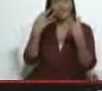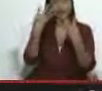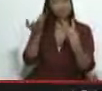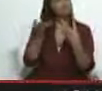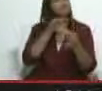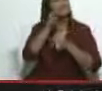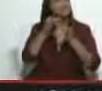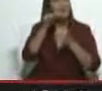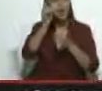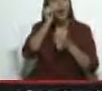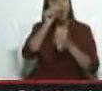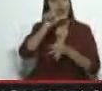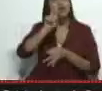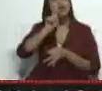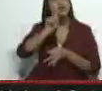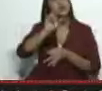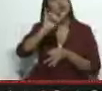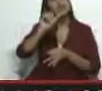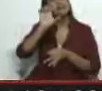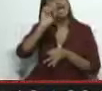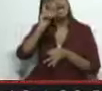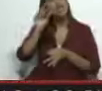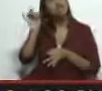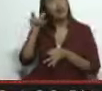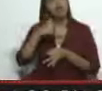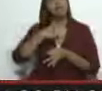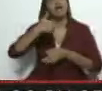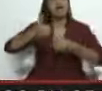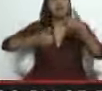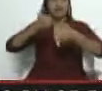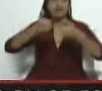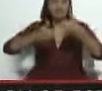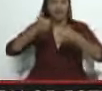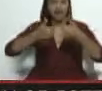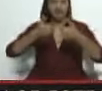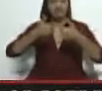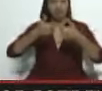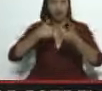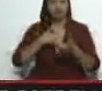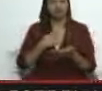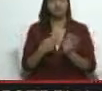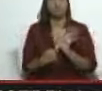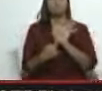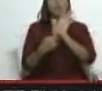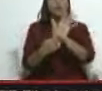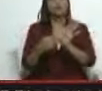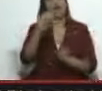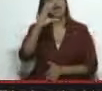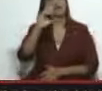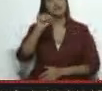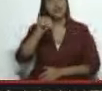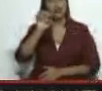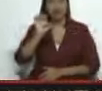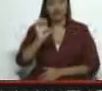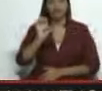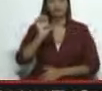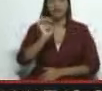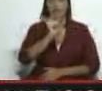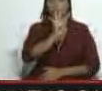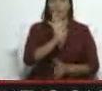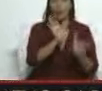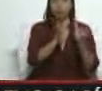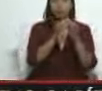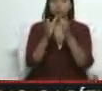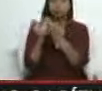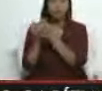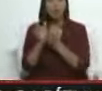Martínez quien el día de hoy ha presentado su postulación ante el Consejo Nacional electoral cuatro organizaciones con fines